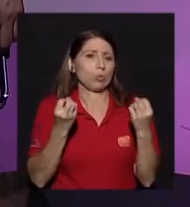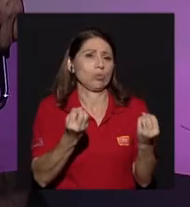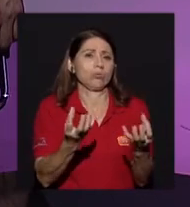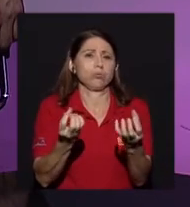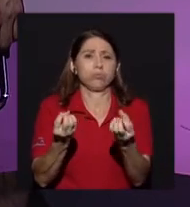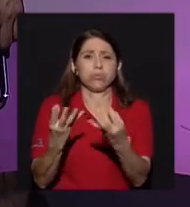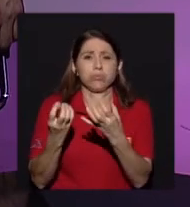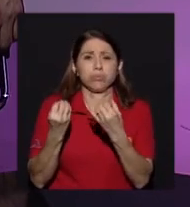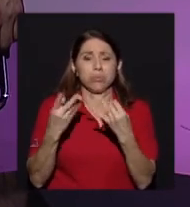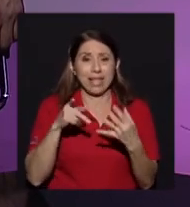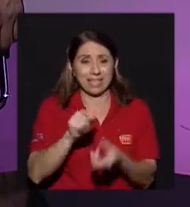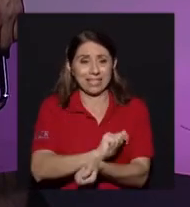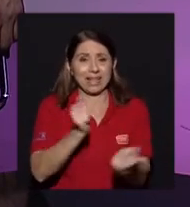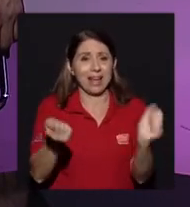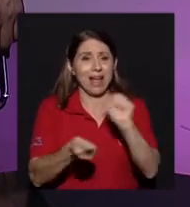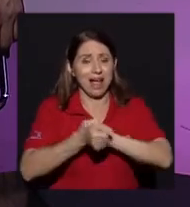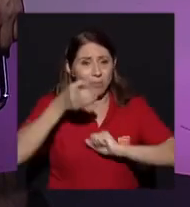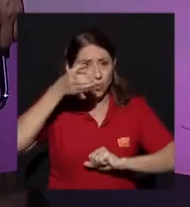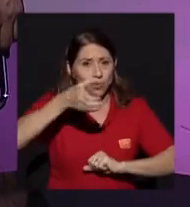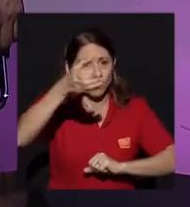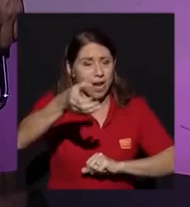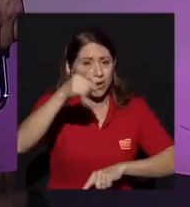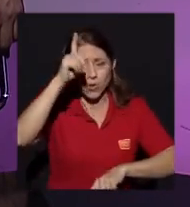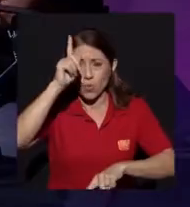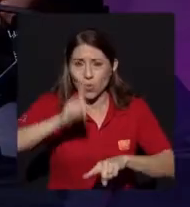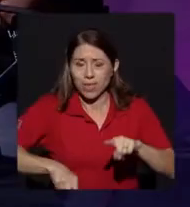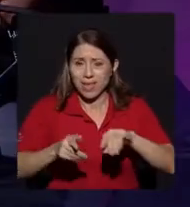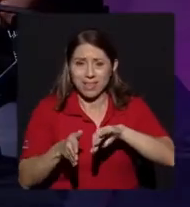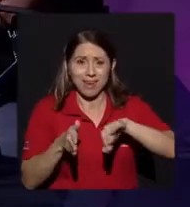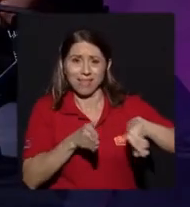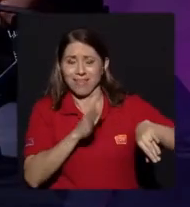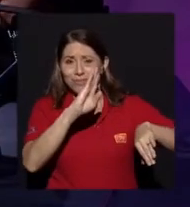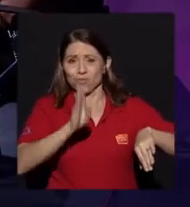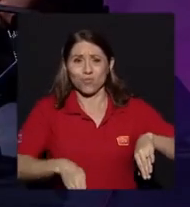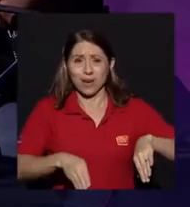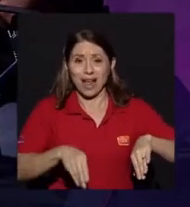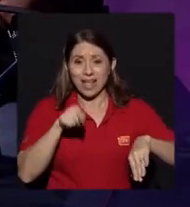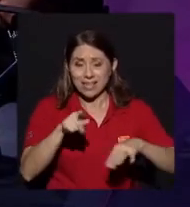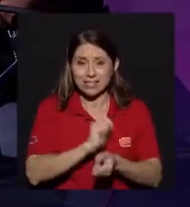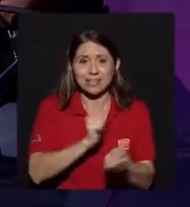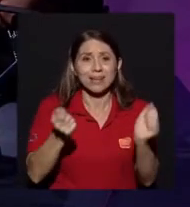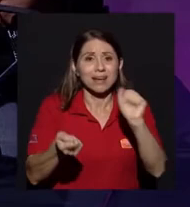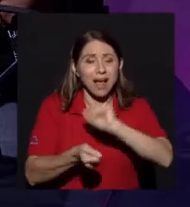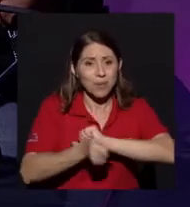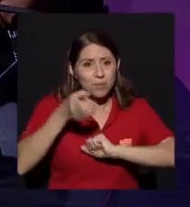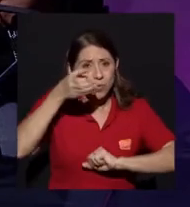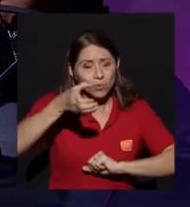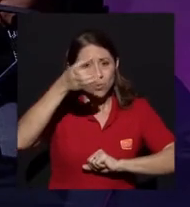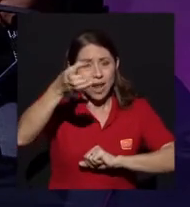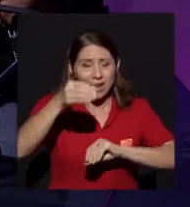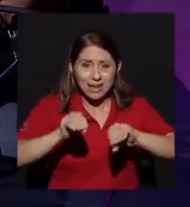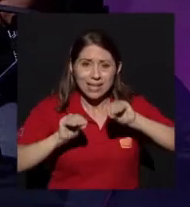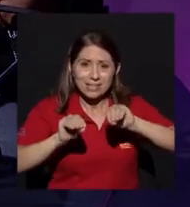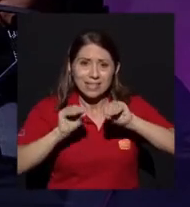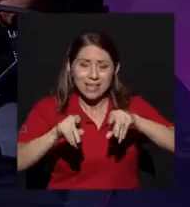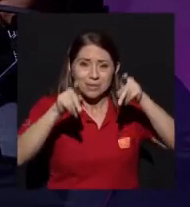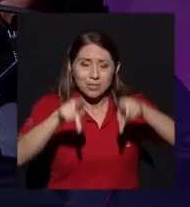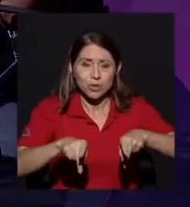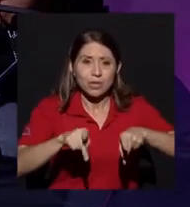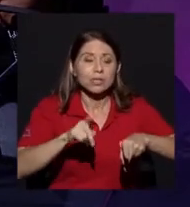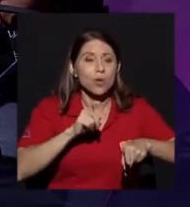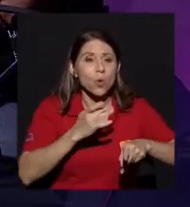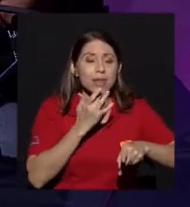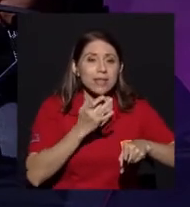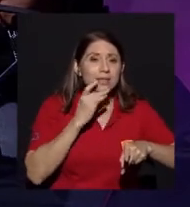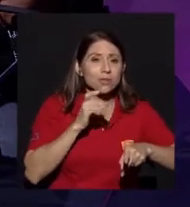no lo van a poder echar atrás nunca este cambio cultural que le enseña a las personas que la orientación sexual y la identidad de género